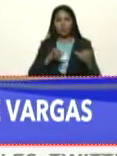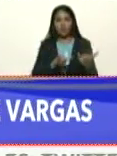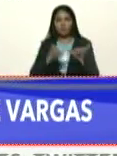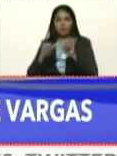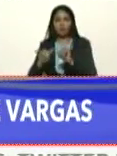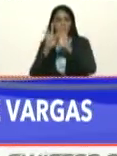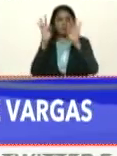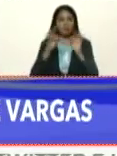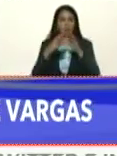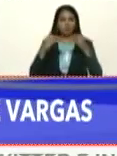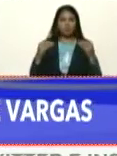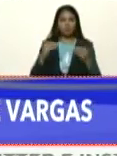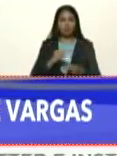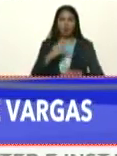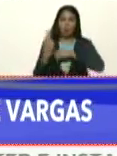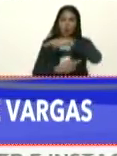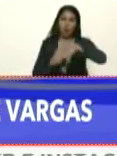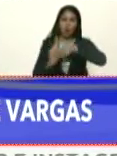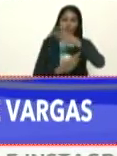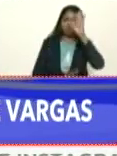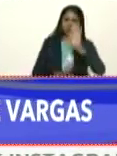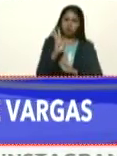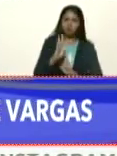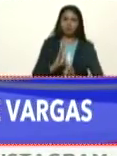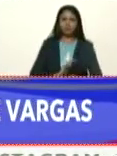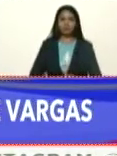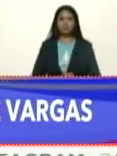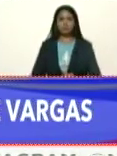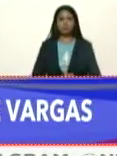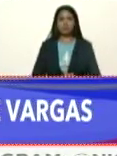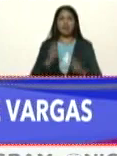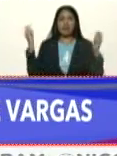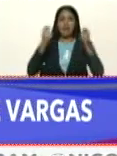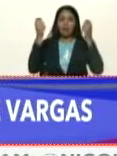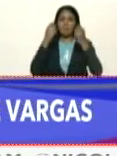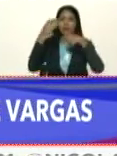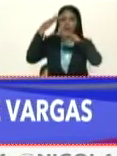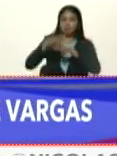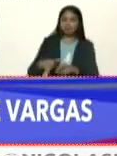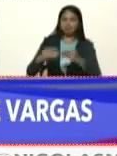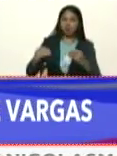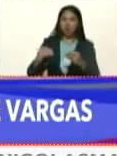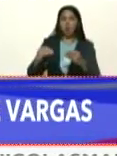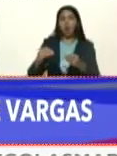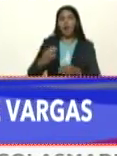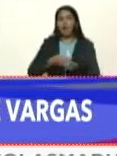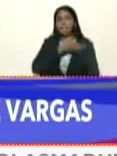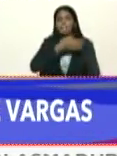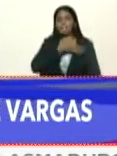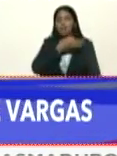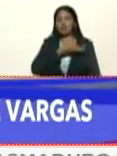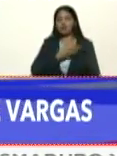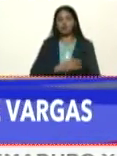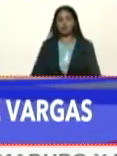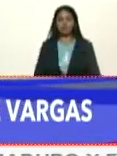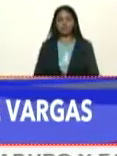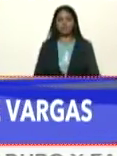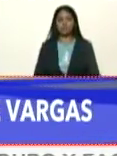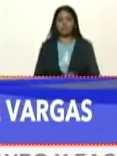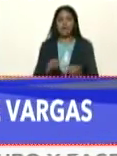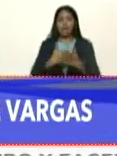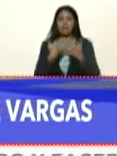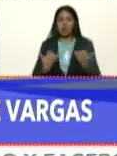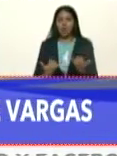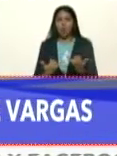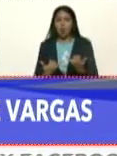avance revolucionario de la campaña para derrotar al Imperio Español en toda América. Ya la tenía